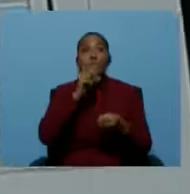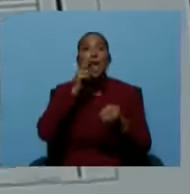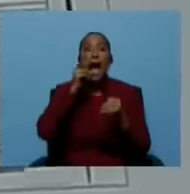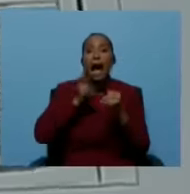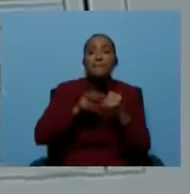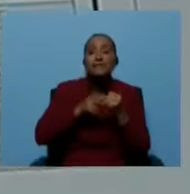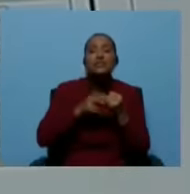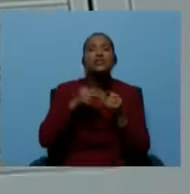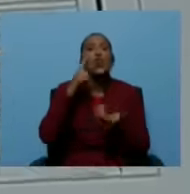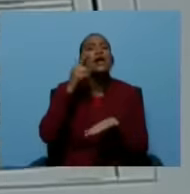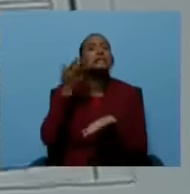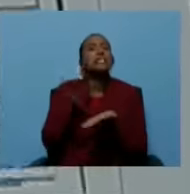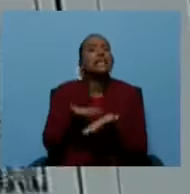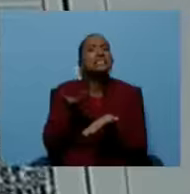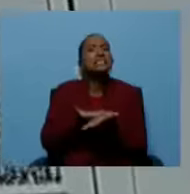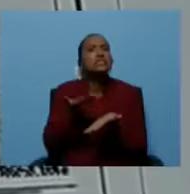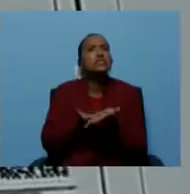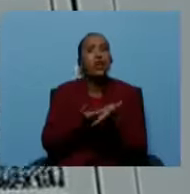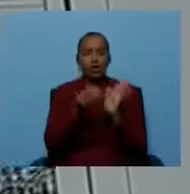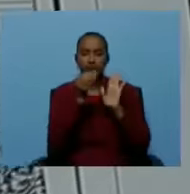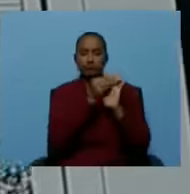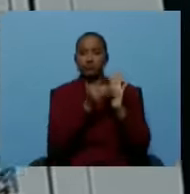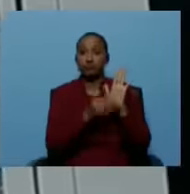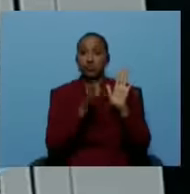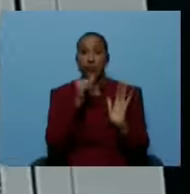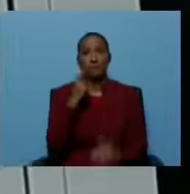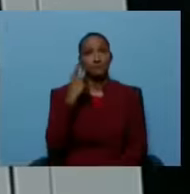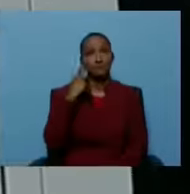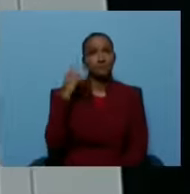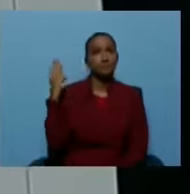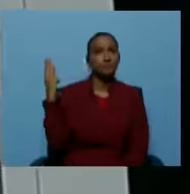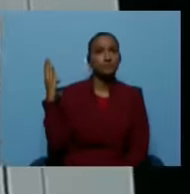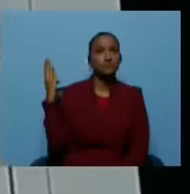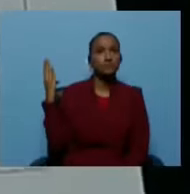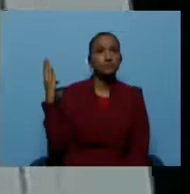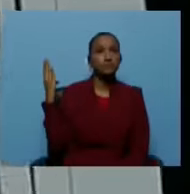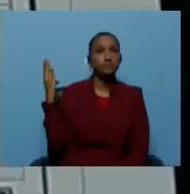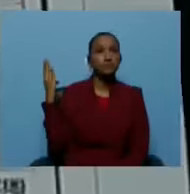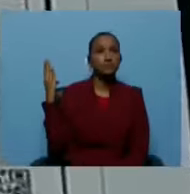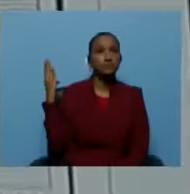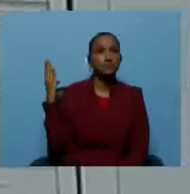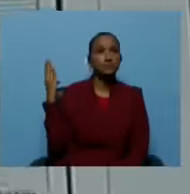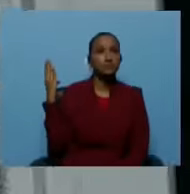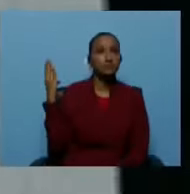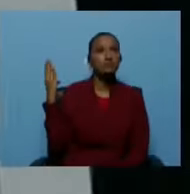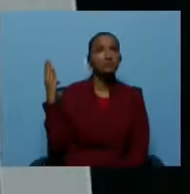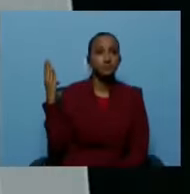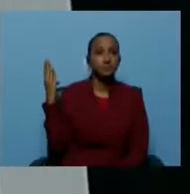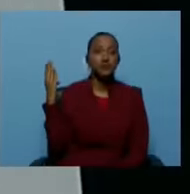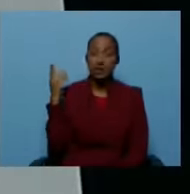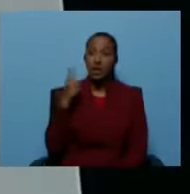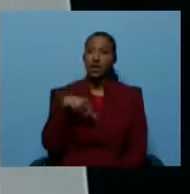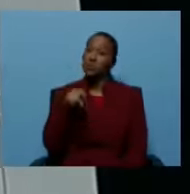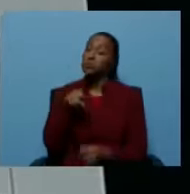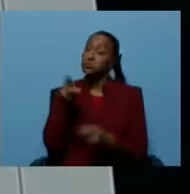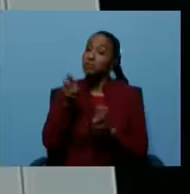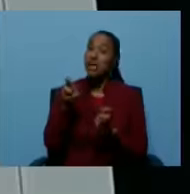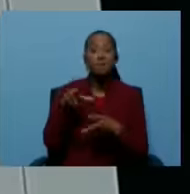Interesante porque ahorita que están rindiendo audiencia ante el Tribunal Supremo de Justicia,